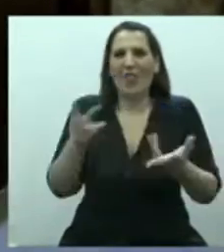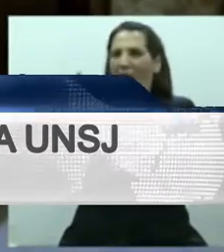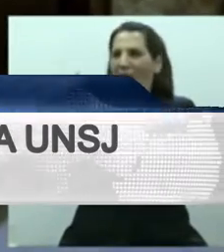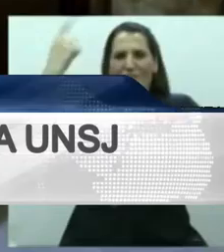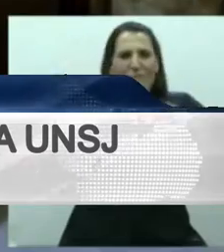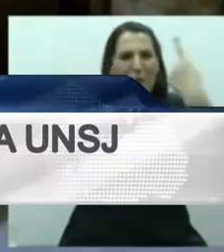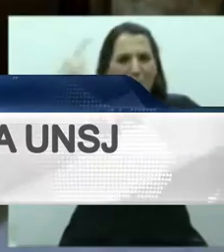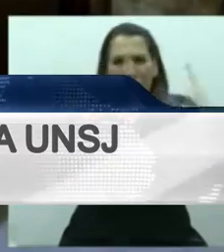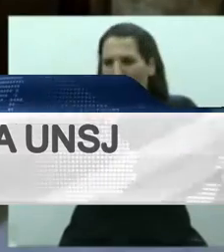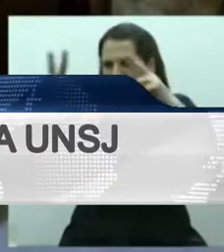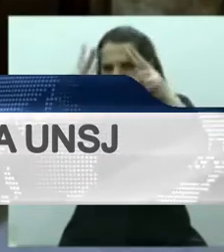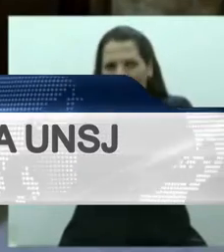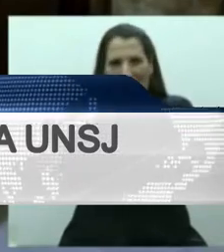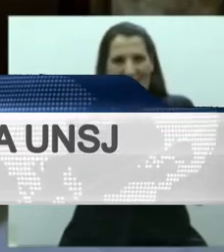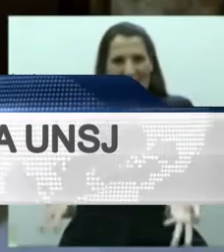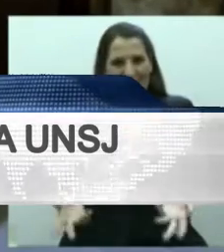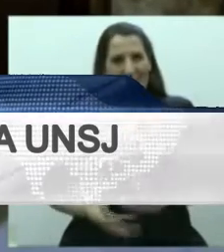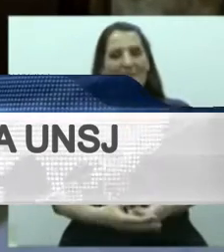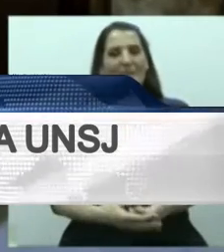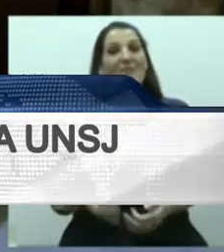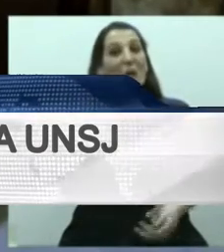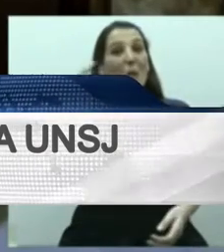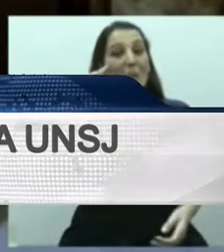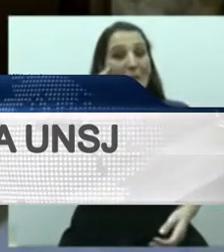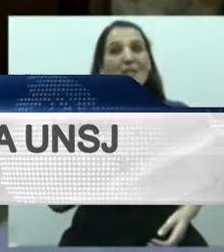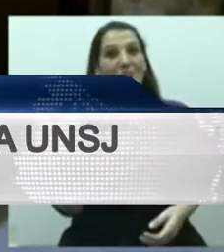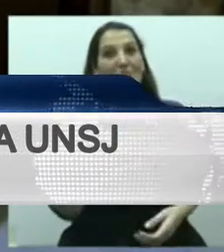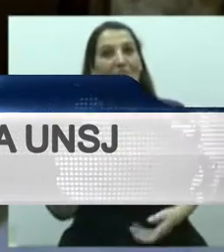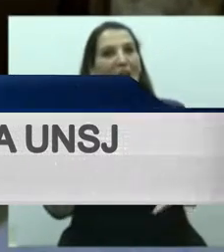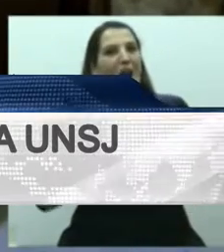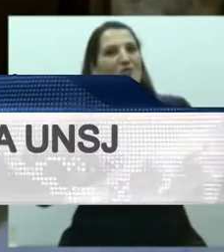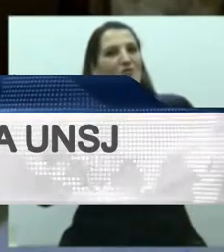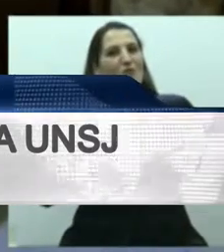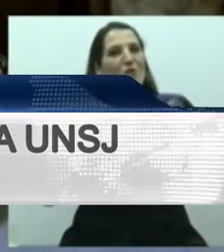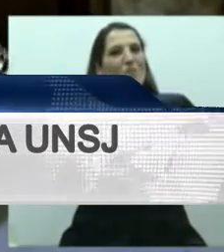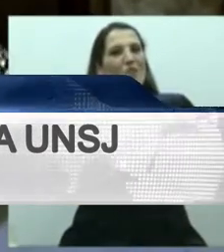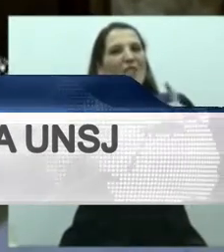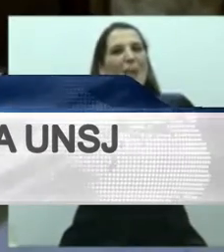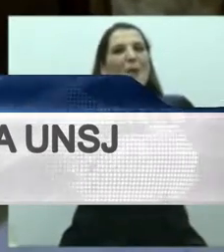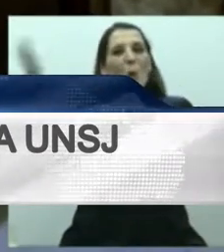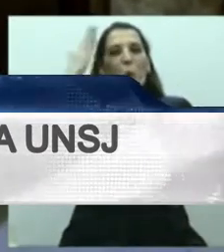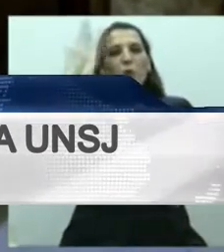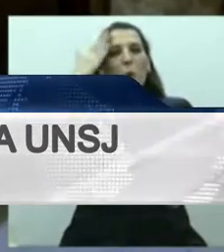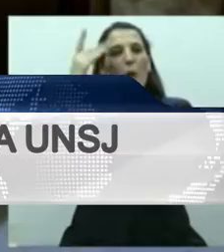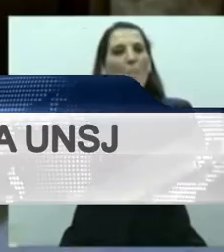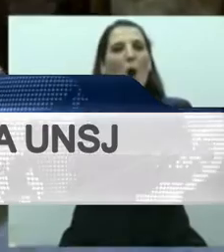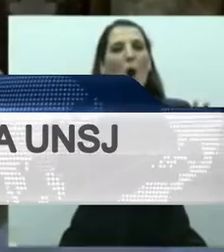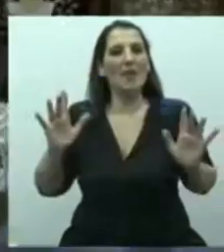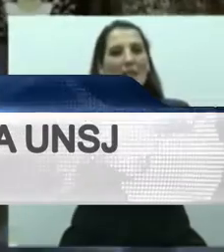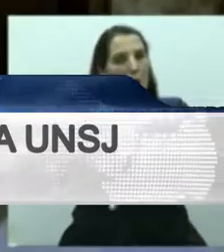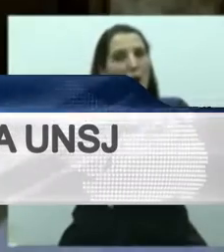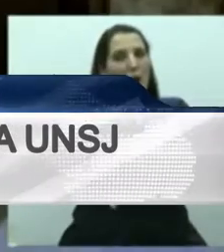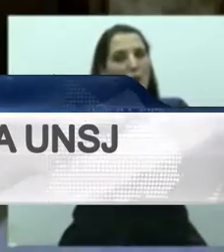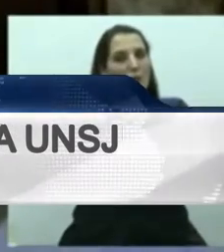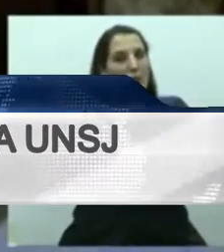que prontamente se puedan producir las elecciones. Ya nos hemos dilatado bastante,